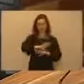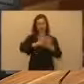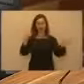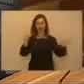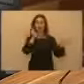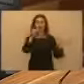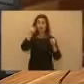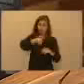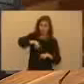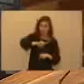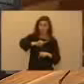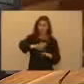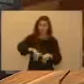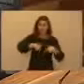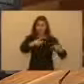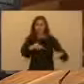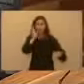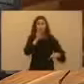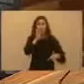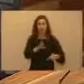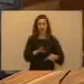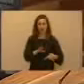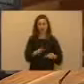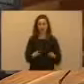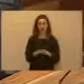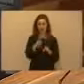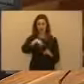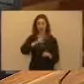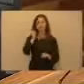convertido esto en un basurero. Nosotros lo único que estamos haciendo es